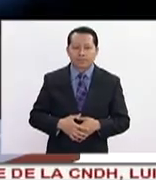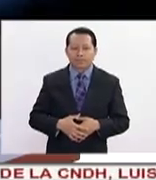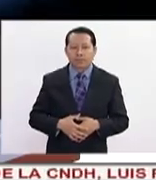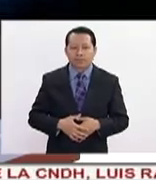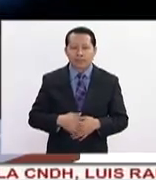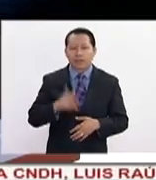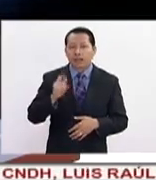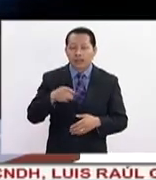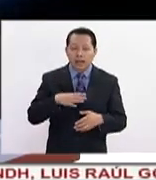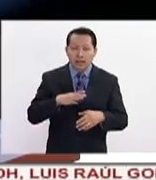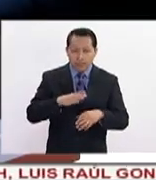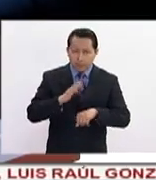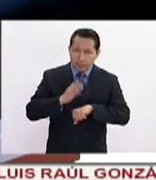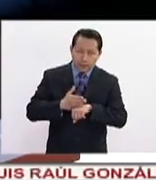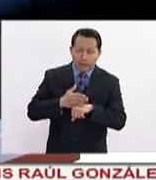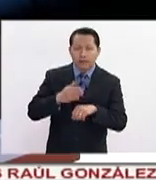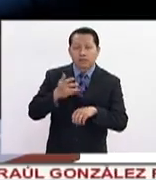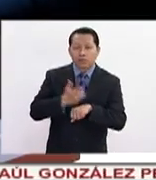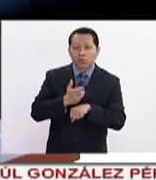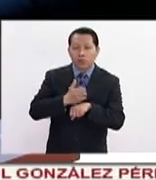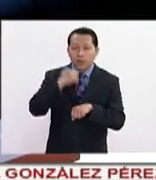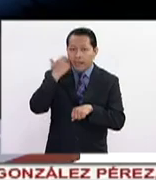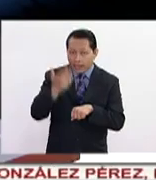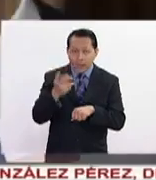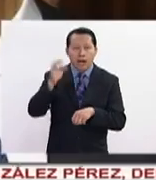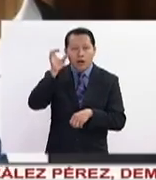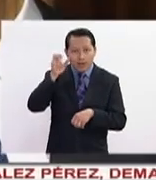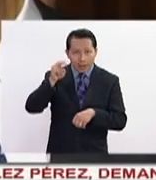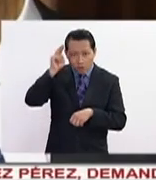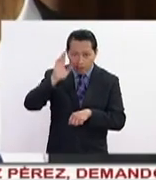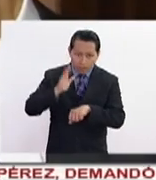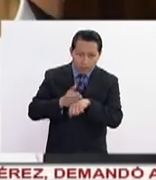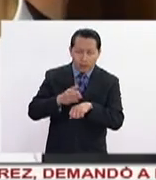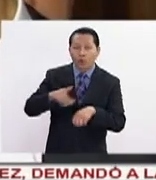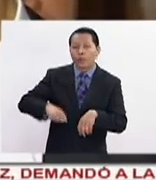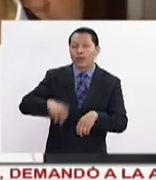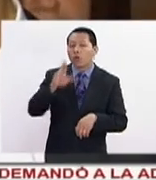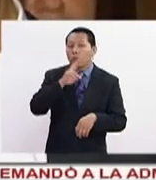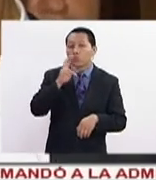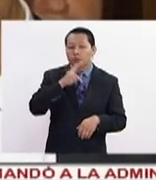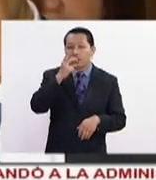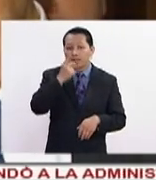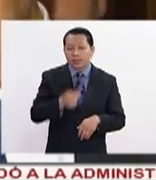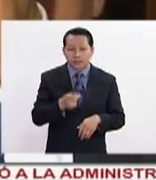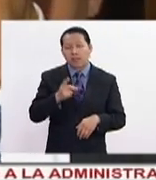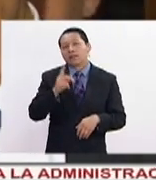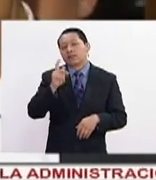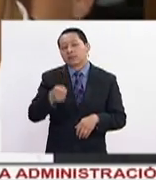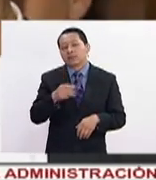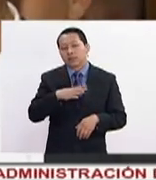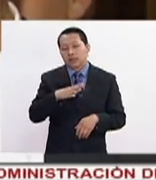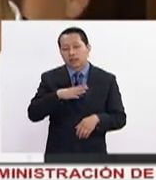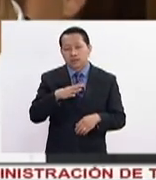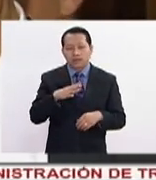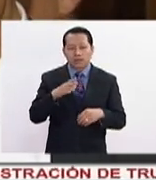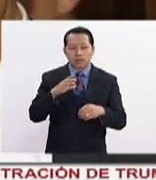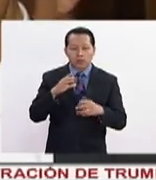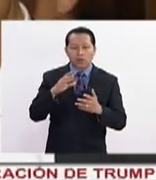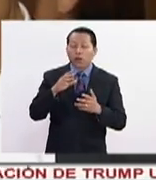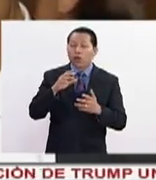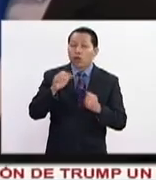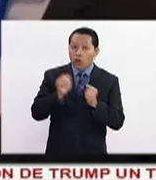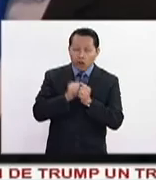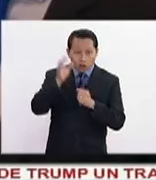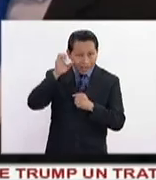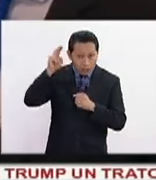Y luego de las sanciones que Estados Unidos quiere imponer a Corea del Norte, el gobierno de Rusia dijo que no romperá lazos con este